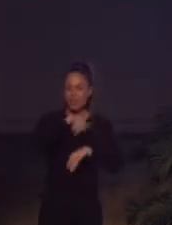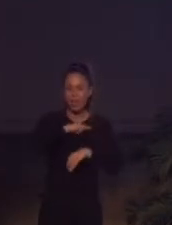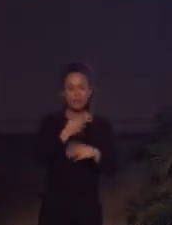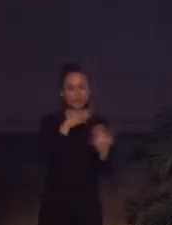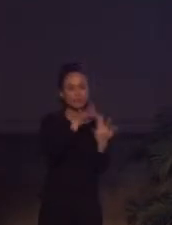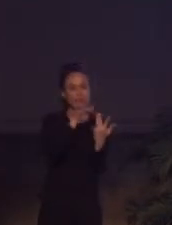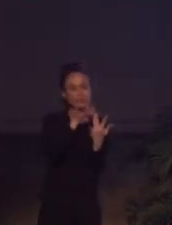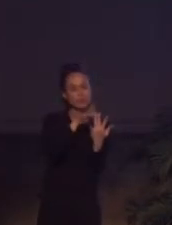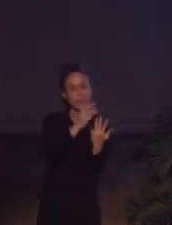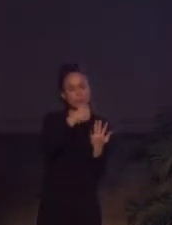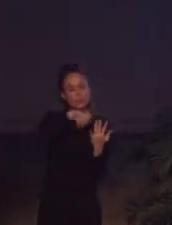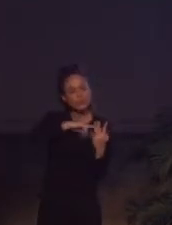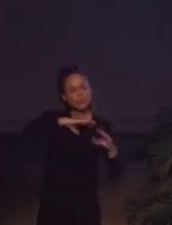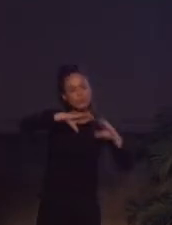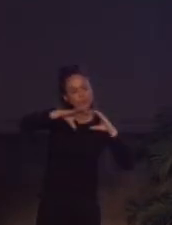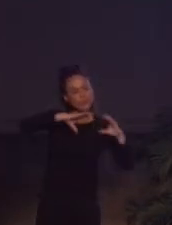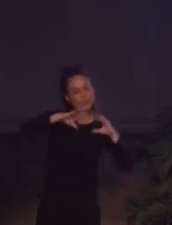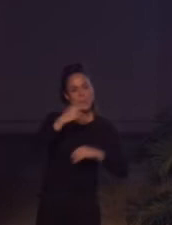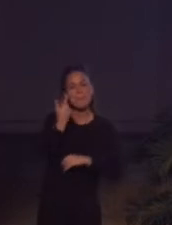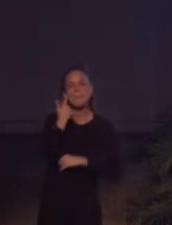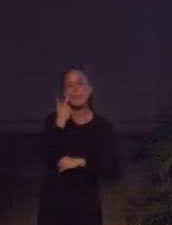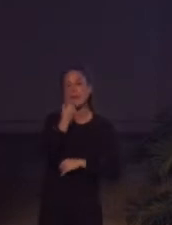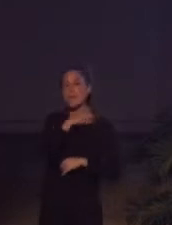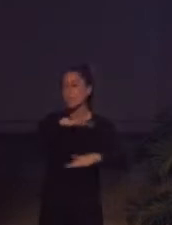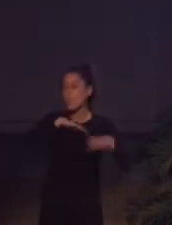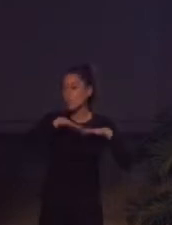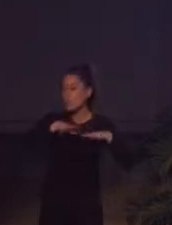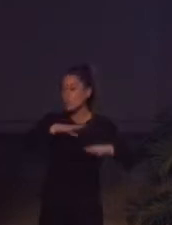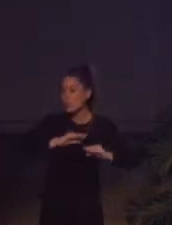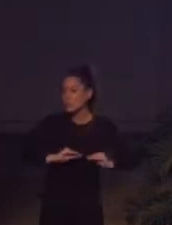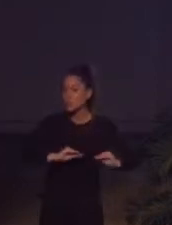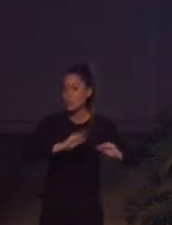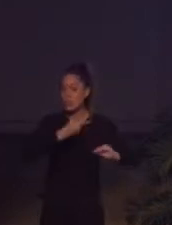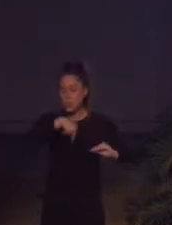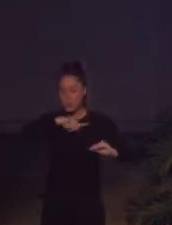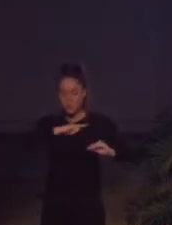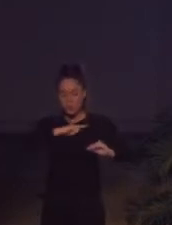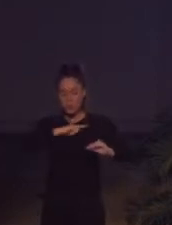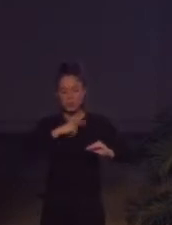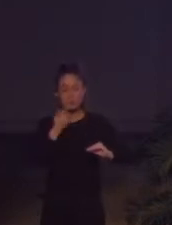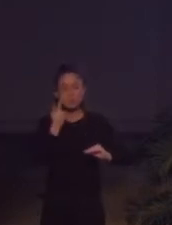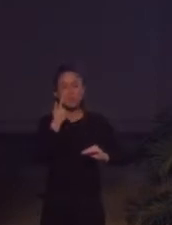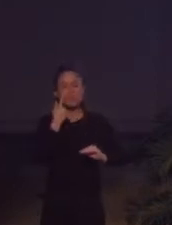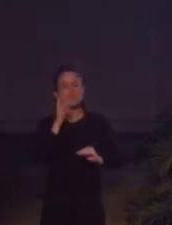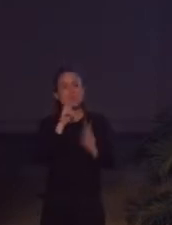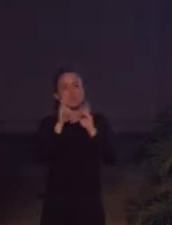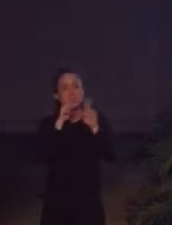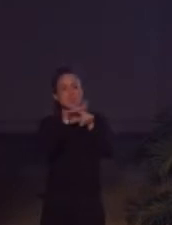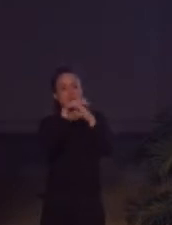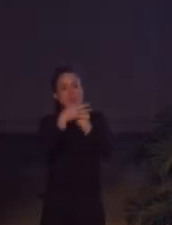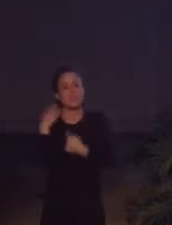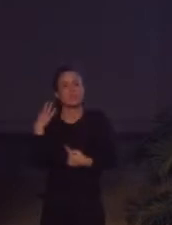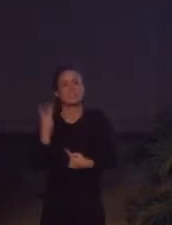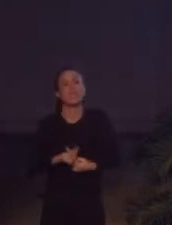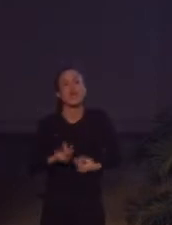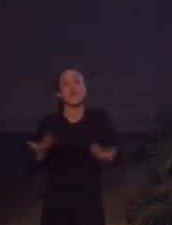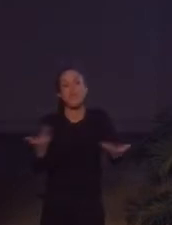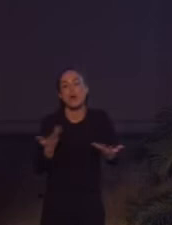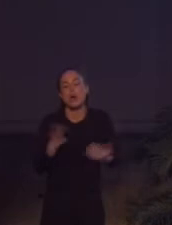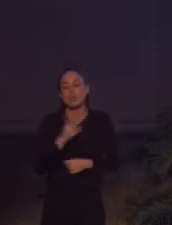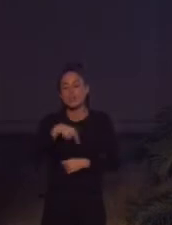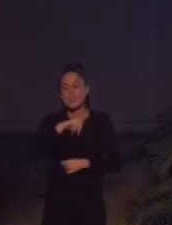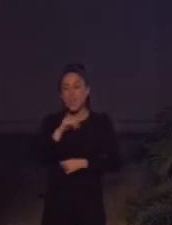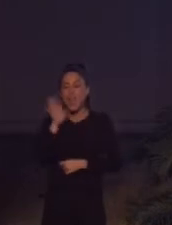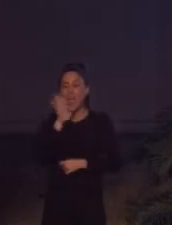komunikatzea mugimendu antiespezista barrurako, nola baita esateko, zer ari den gertatzen Palestinan. Ze zoritxarrez, lehen